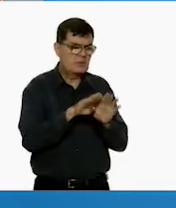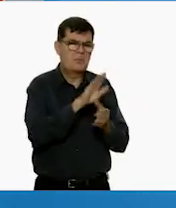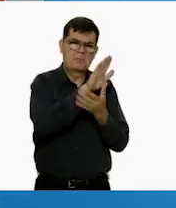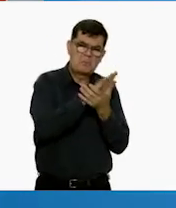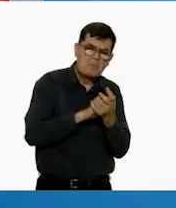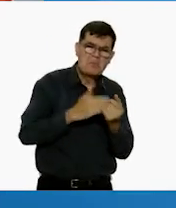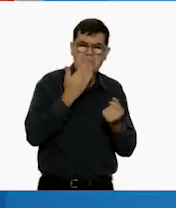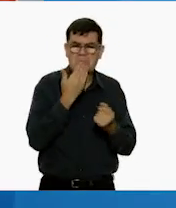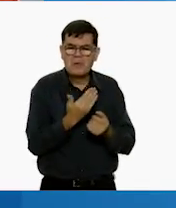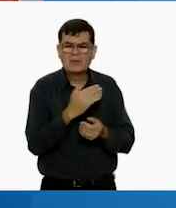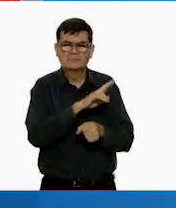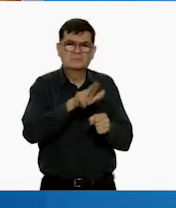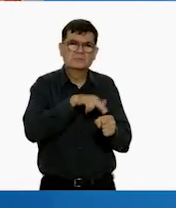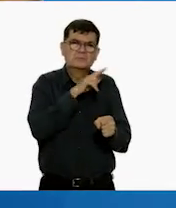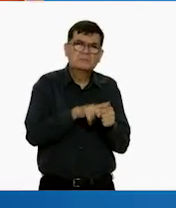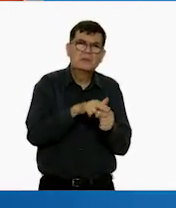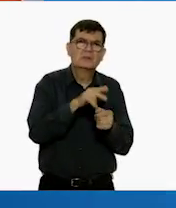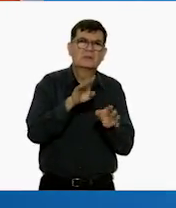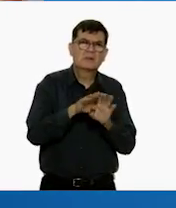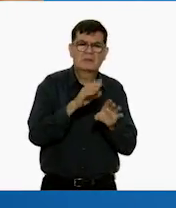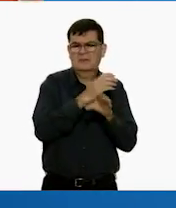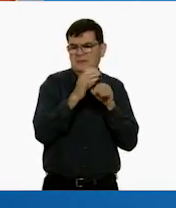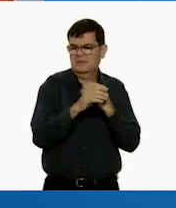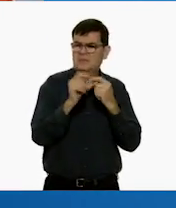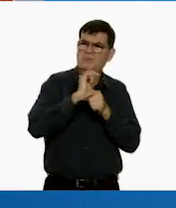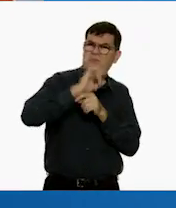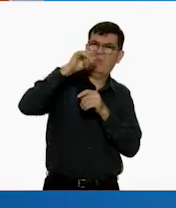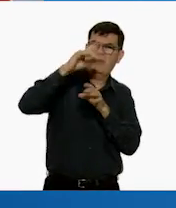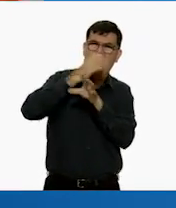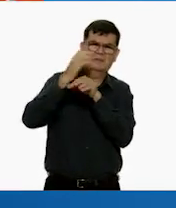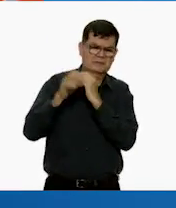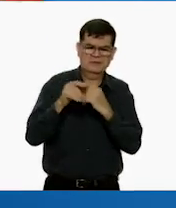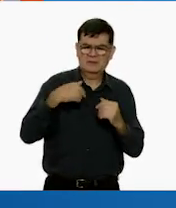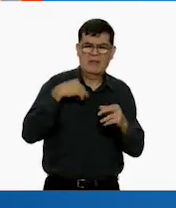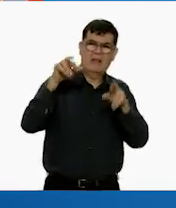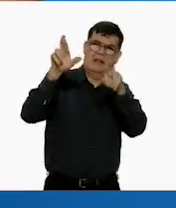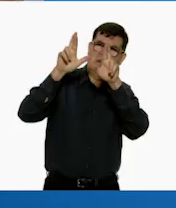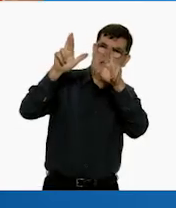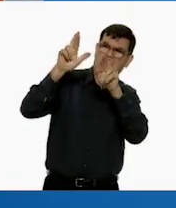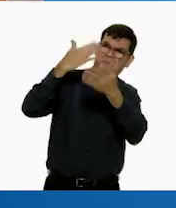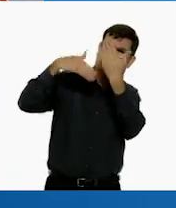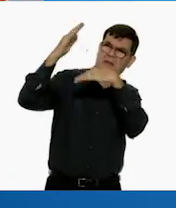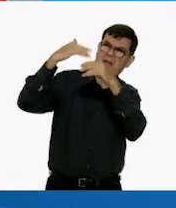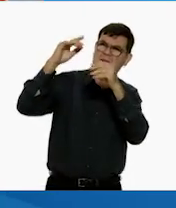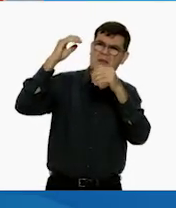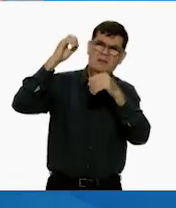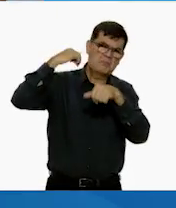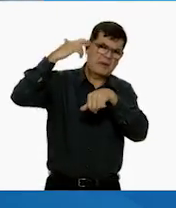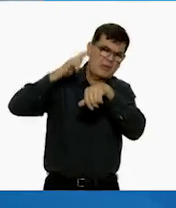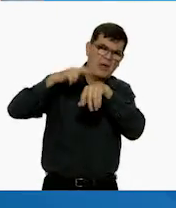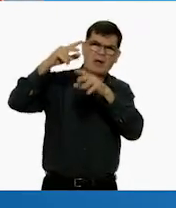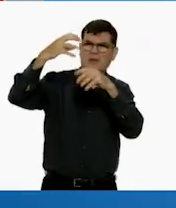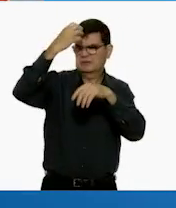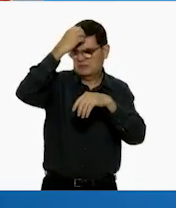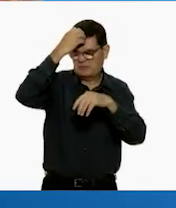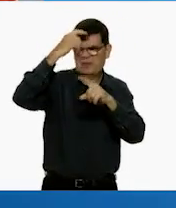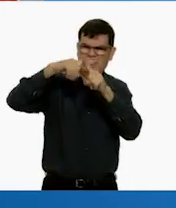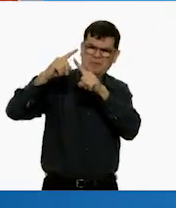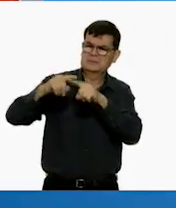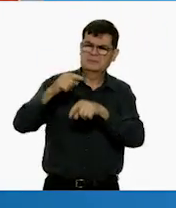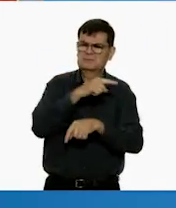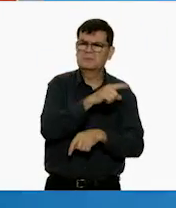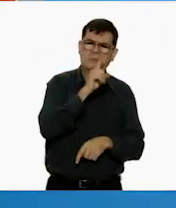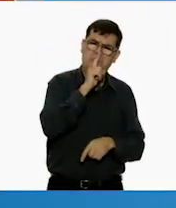en oposición a este oprobio del maximato, ¿no? Con esta riqueza y los emperadores y el castillo de Chapultepec y todo esto.